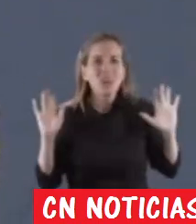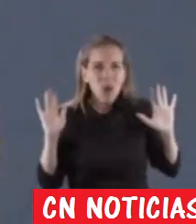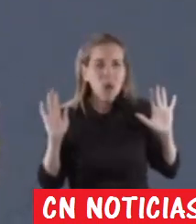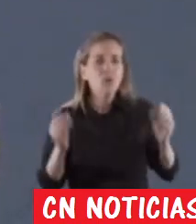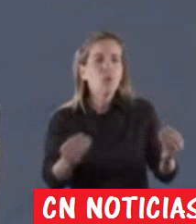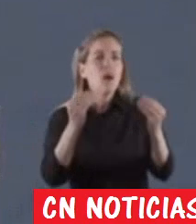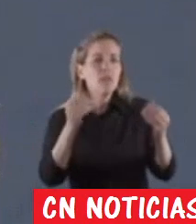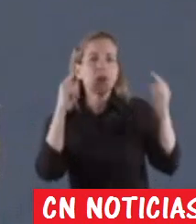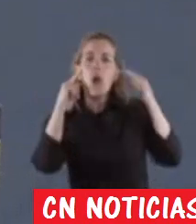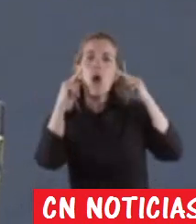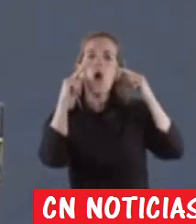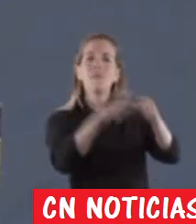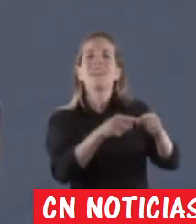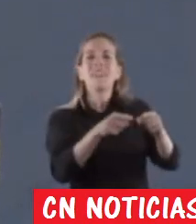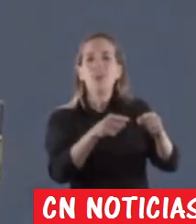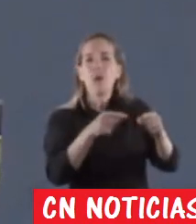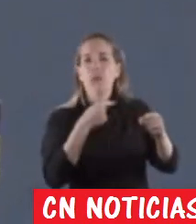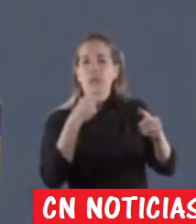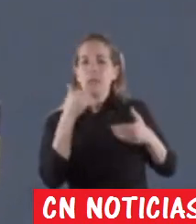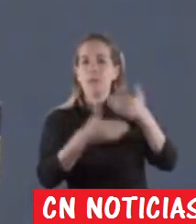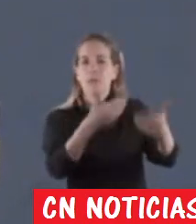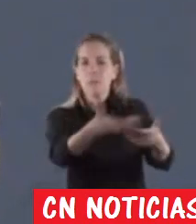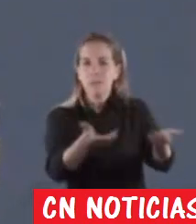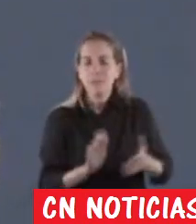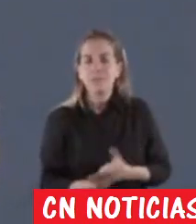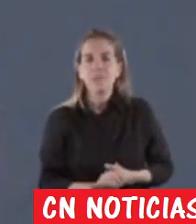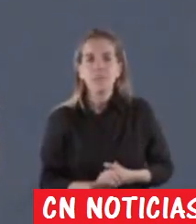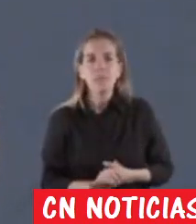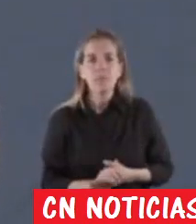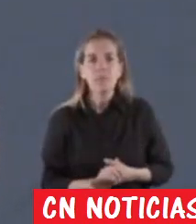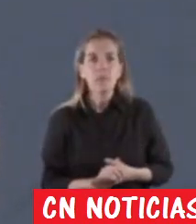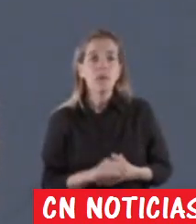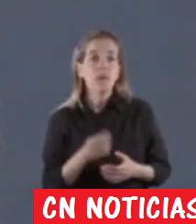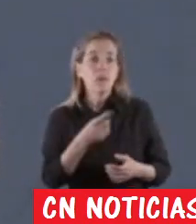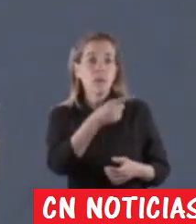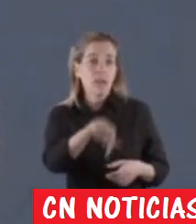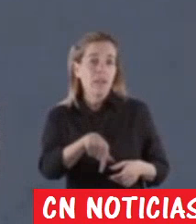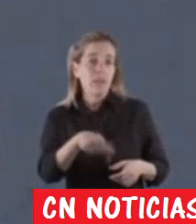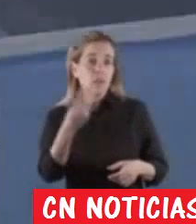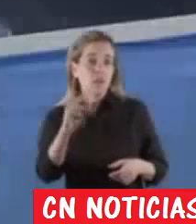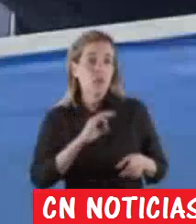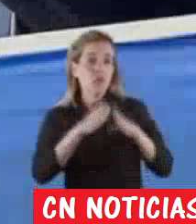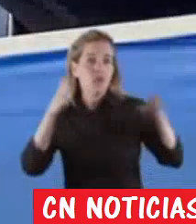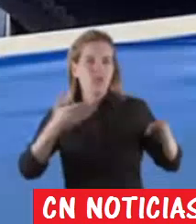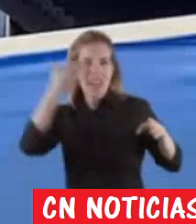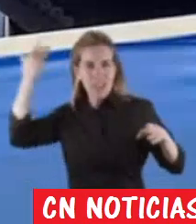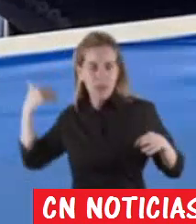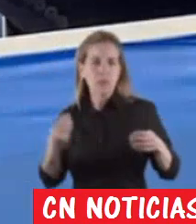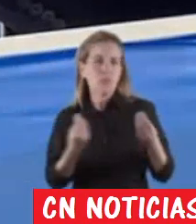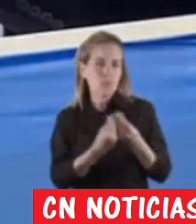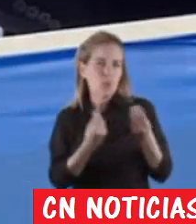ideas que queremos impulsar. Miren, hemos hecho muchísimas cosas en este tiempo. No las quiero